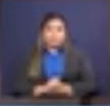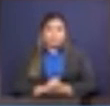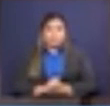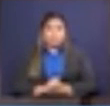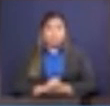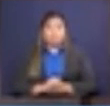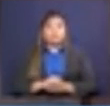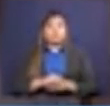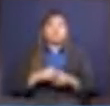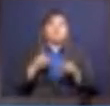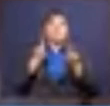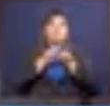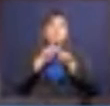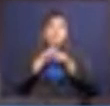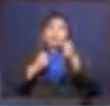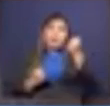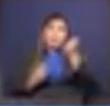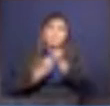Subsidio del tanque de gas,